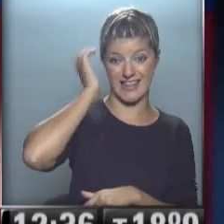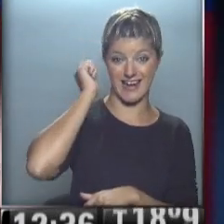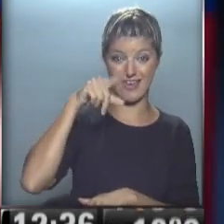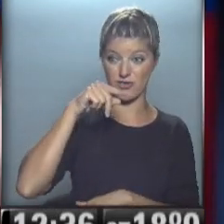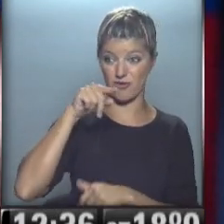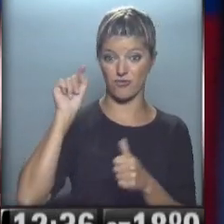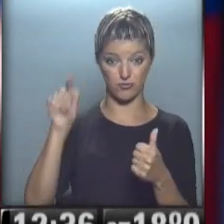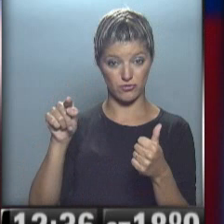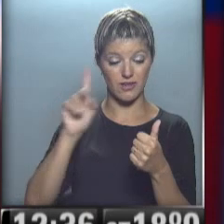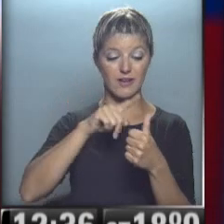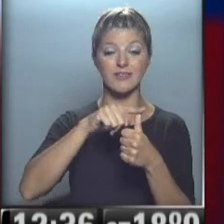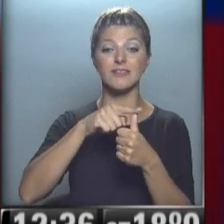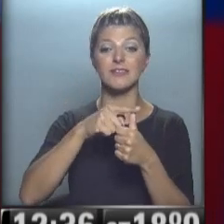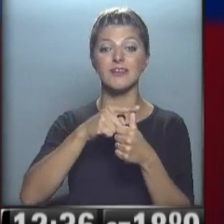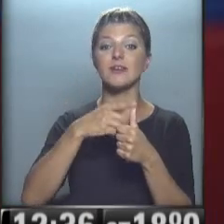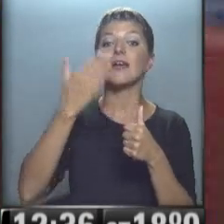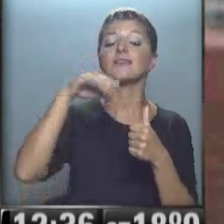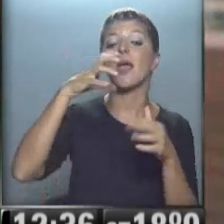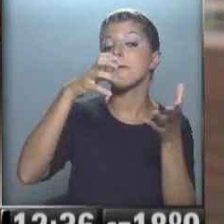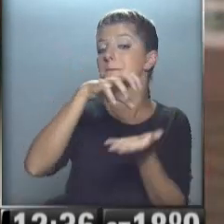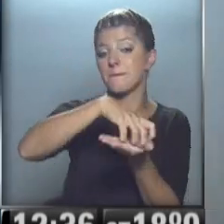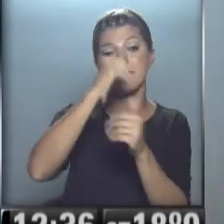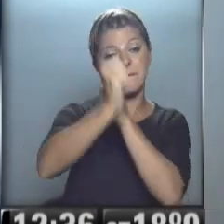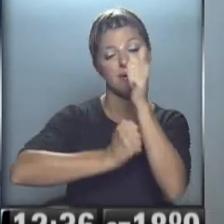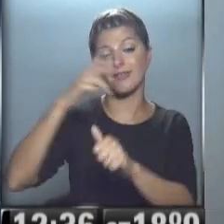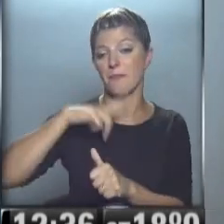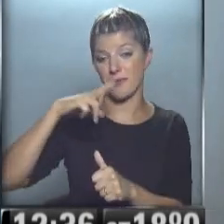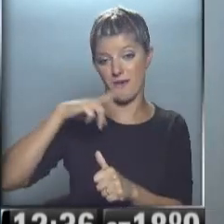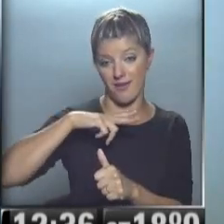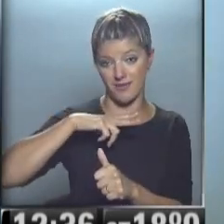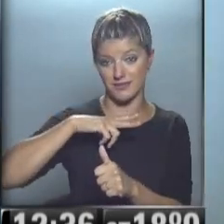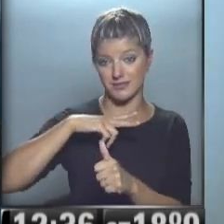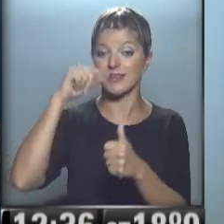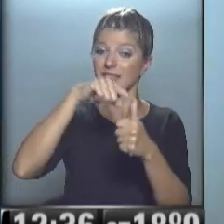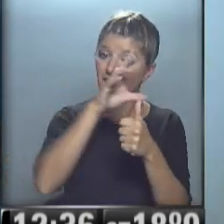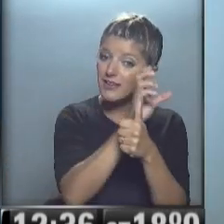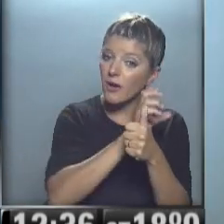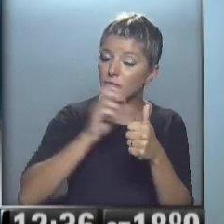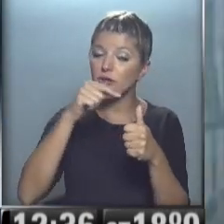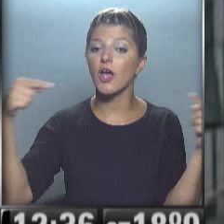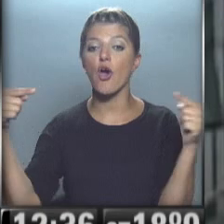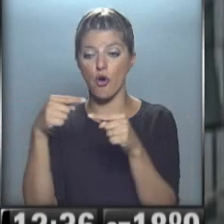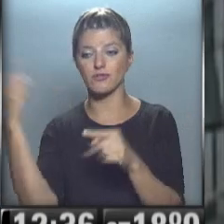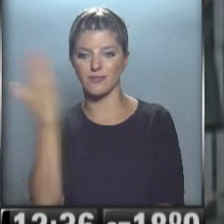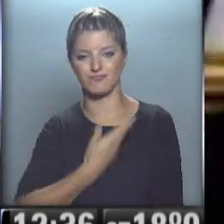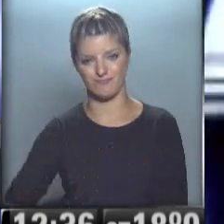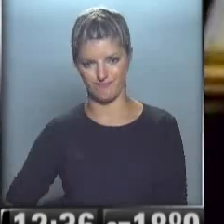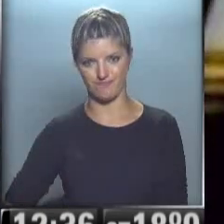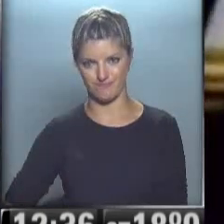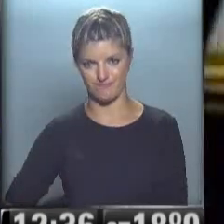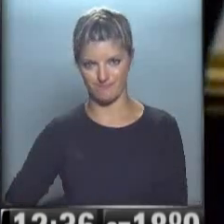venezolano está concesionado a empresas privadas buena parte de las cuales se abiertamente al